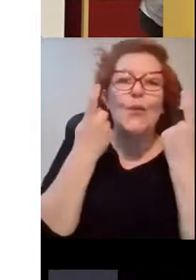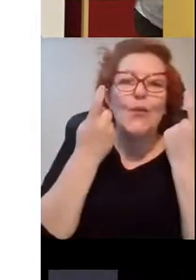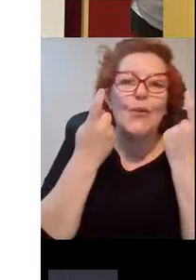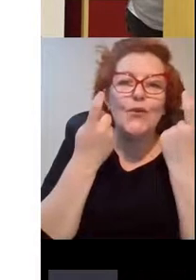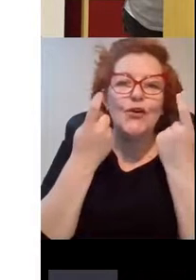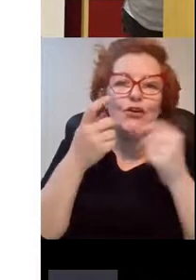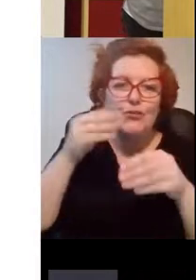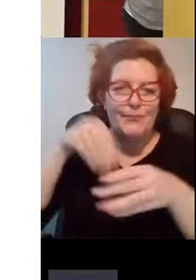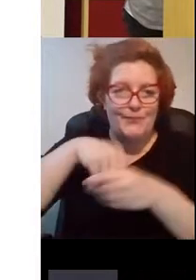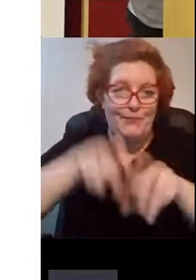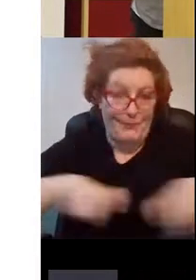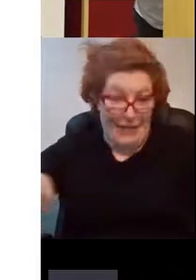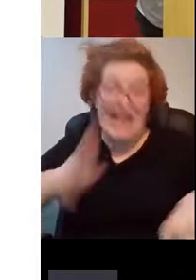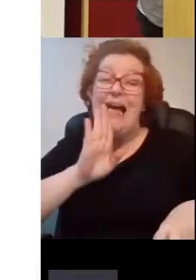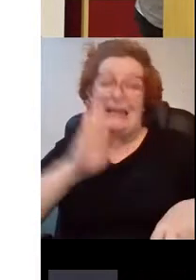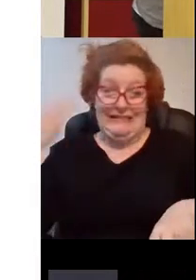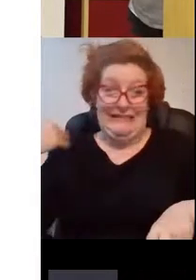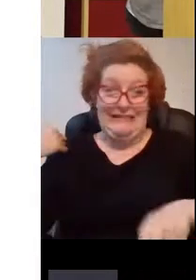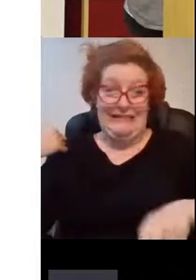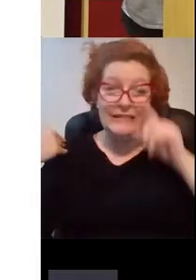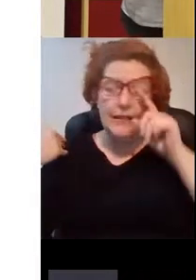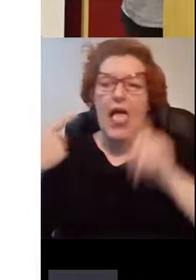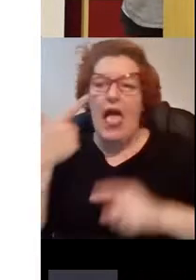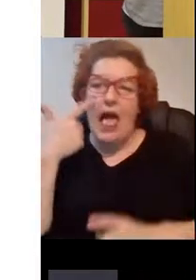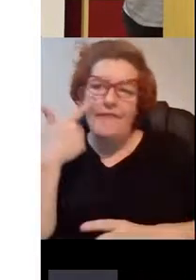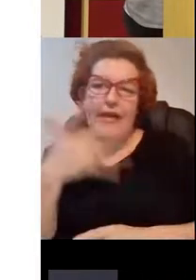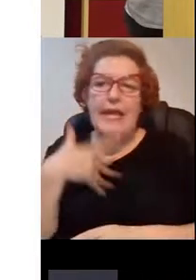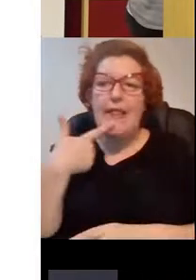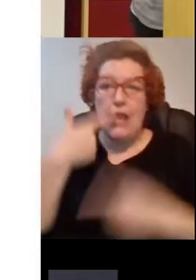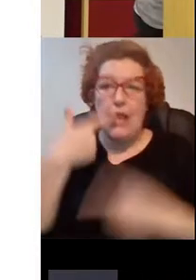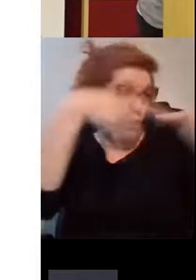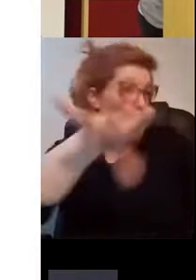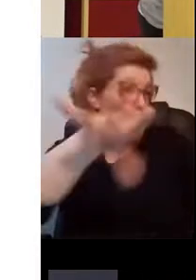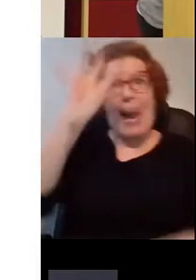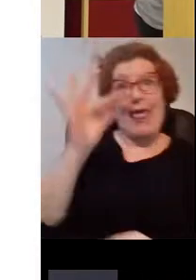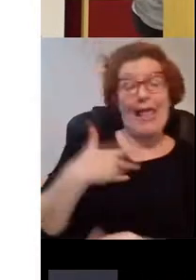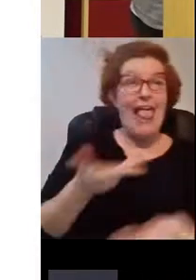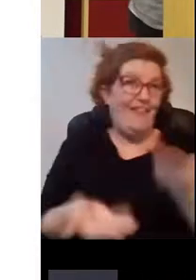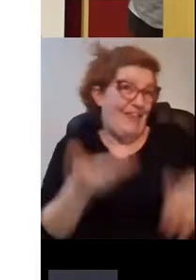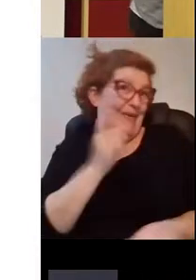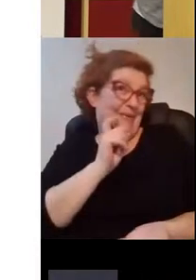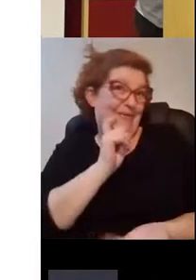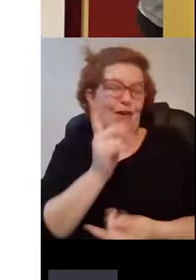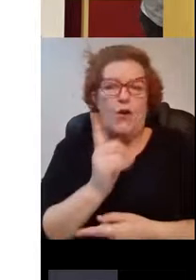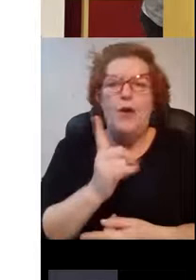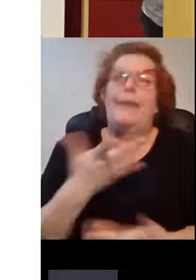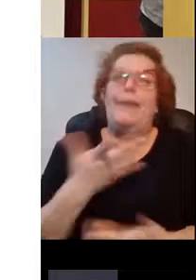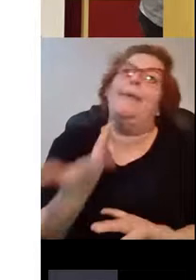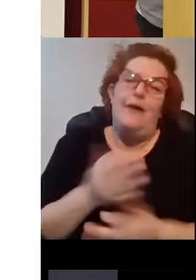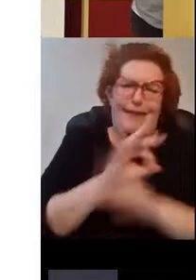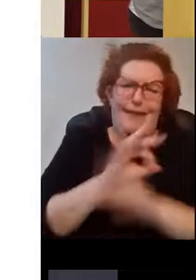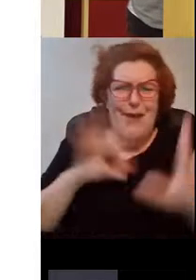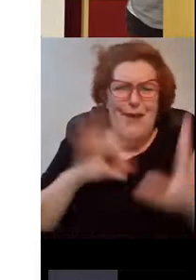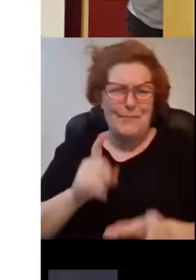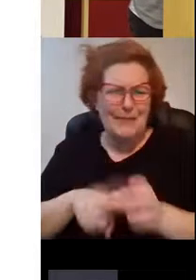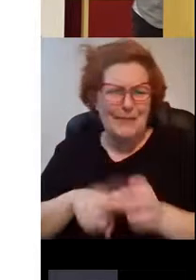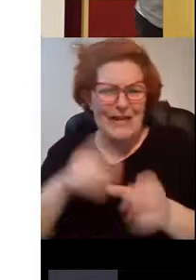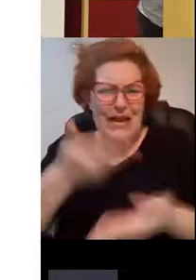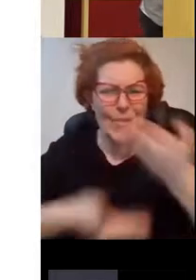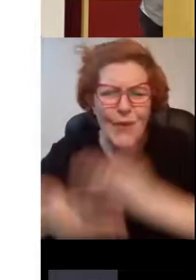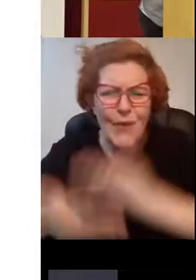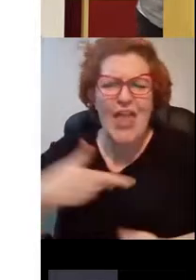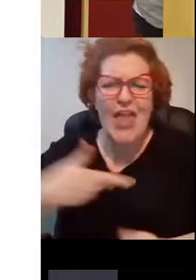en la mesa anterior. A ver, no se trata de que decidan cómo se va a evaluar, pero por supuesto que pueden intervenir y pueden